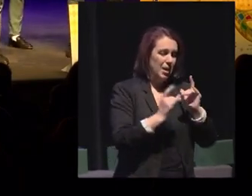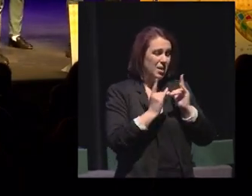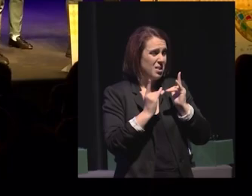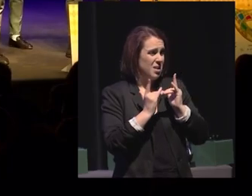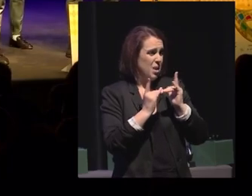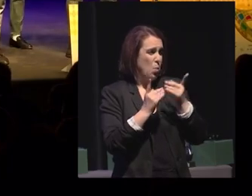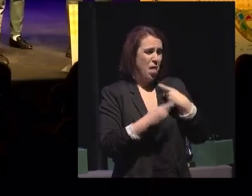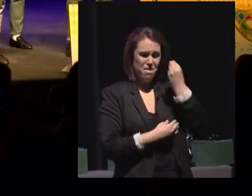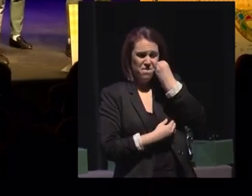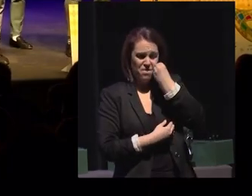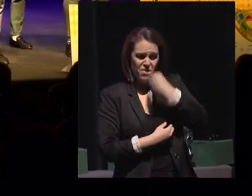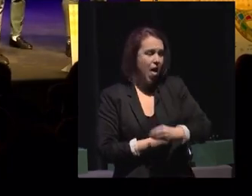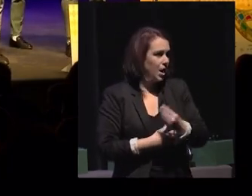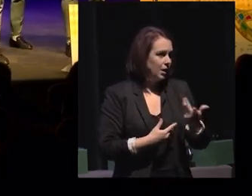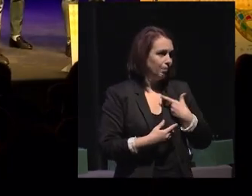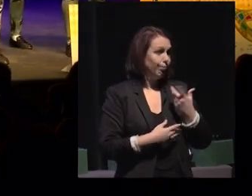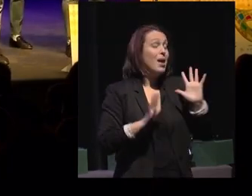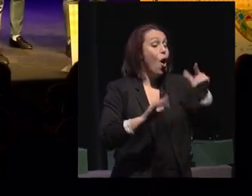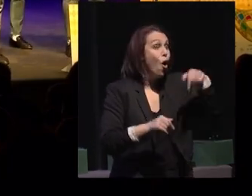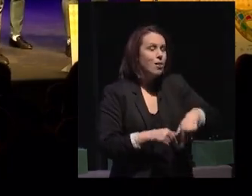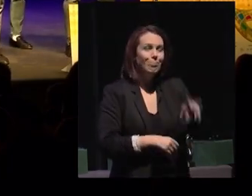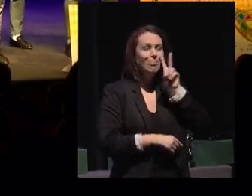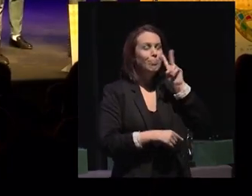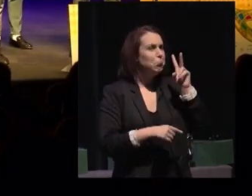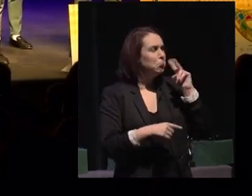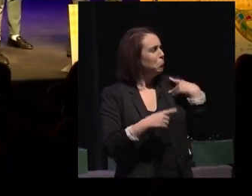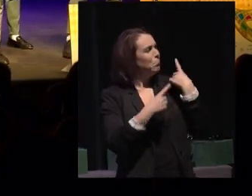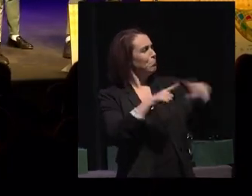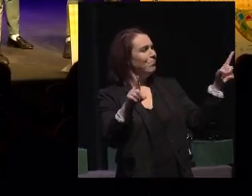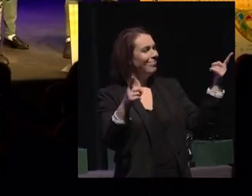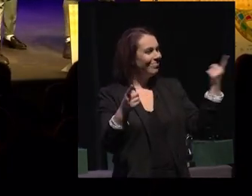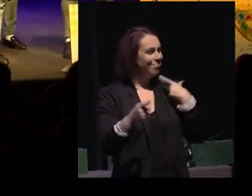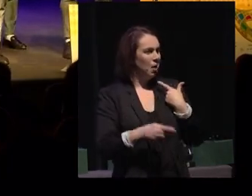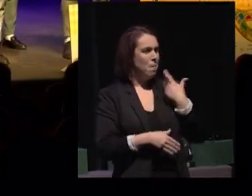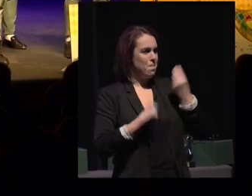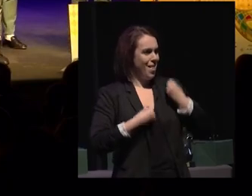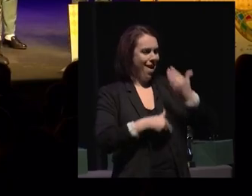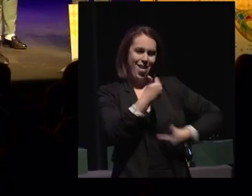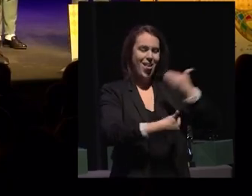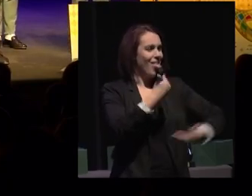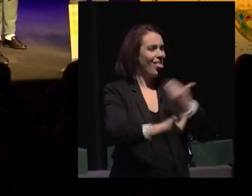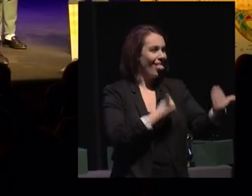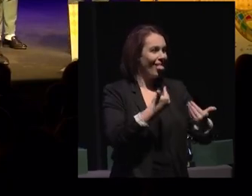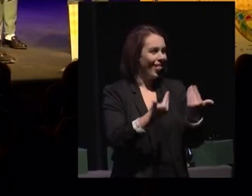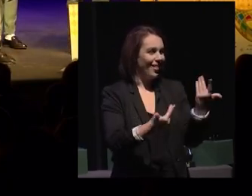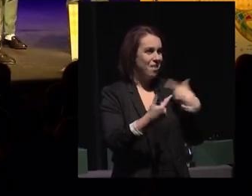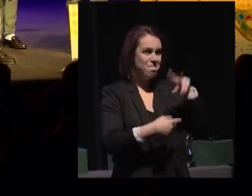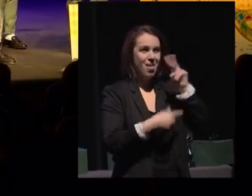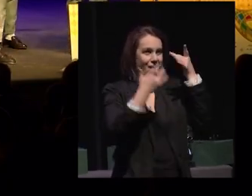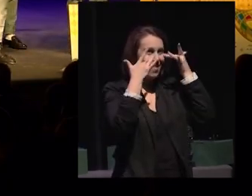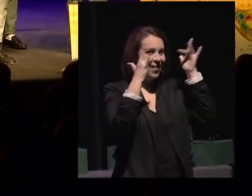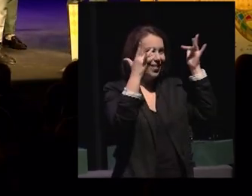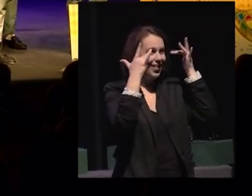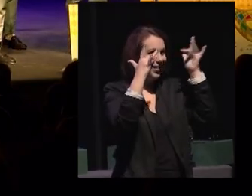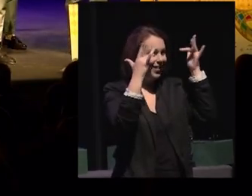la partida hizo pensar, pero hoy te vi distinta y sin miedo por la vida, otra luz en tu